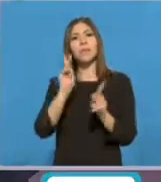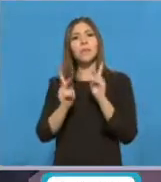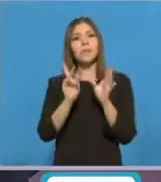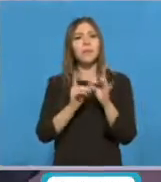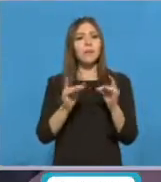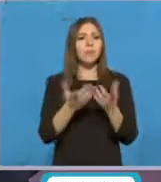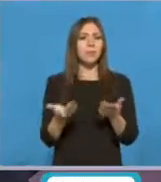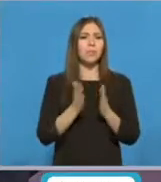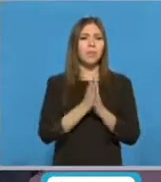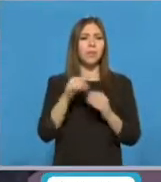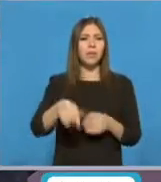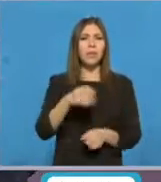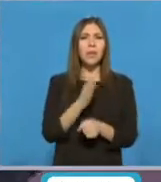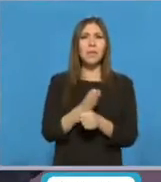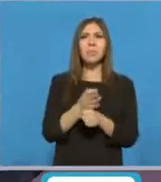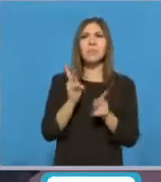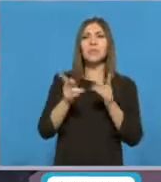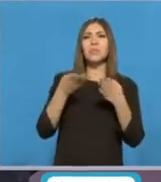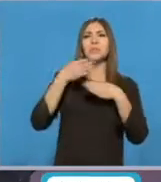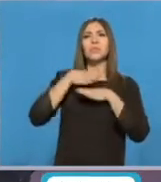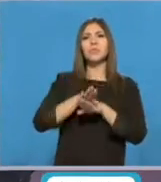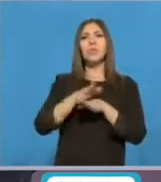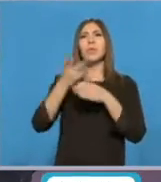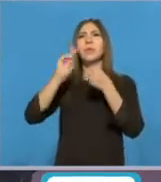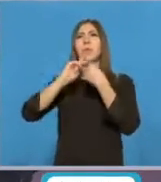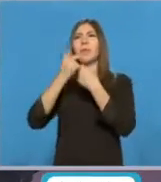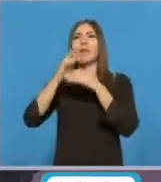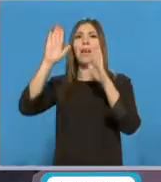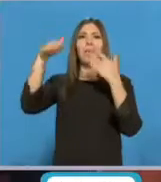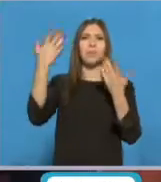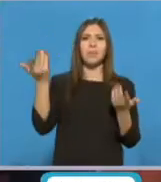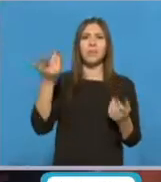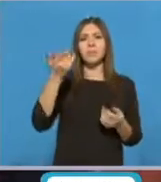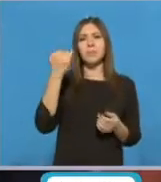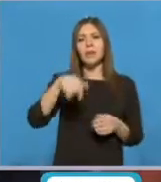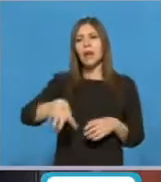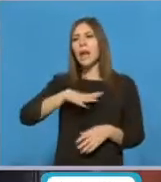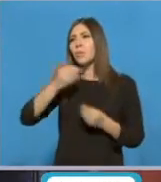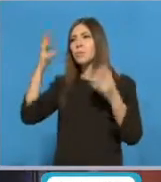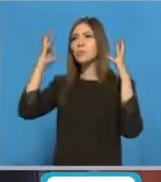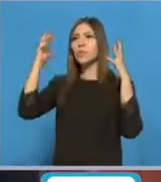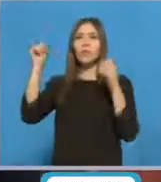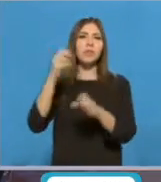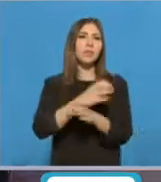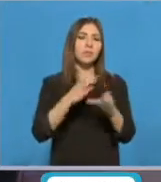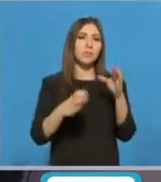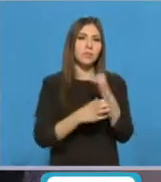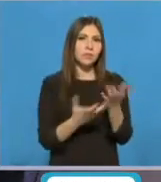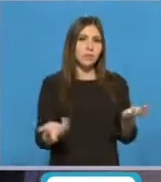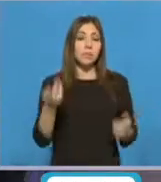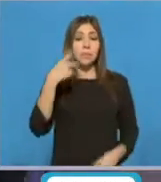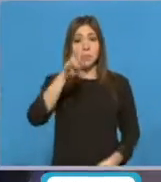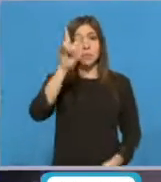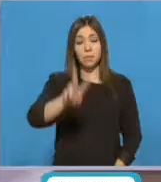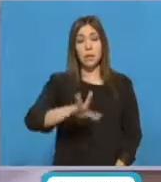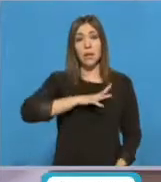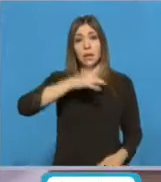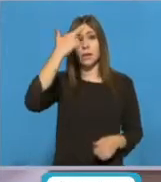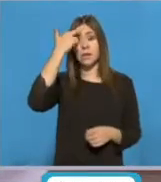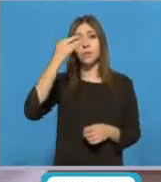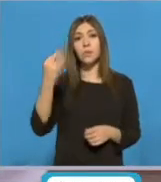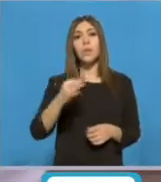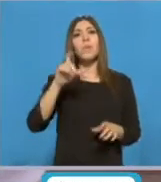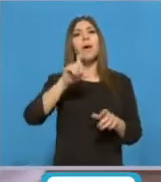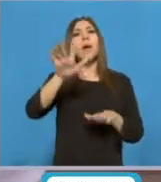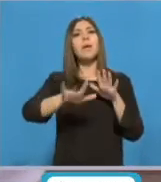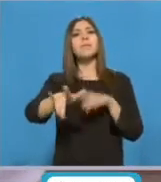favor, ¿qué me están hablando del espacio si tengo otros asuntos que resolver? Oye, pero es muy común, Karen, y tienes toda la razón. Cuando algo nos agobia, cuando algo